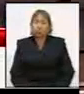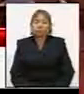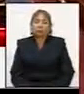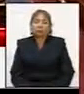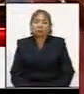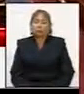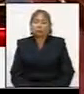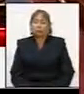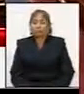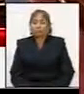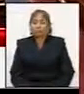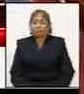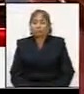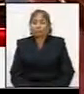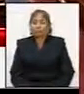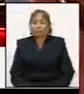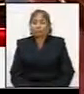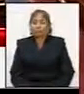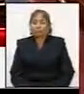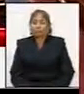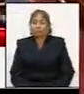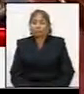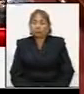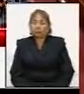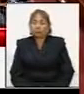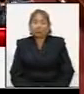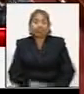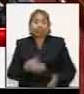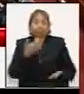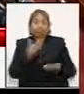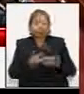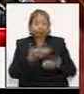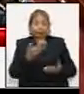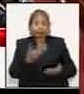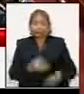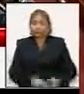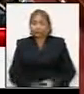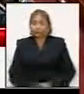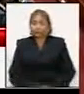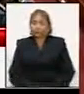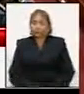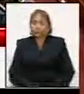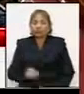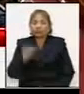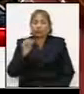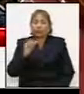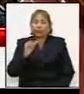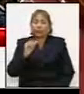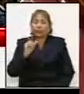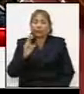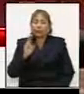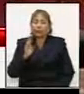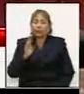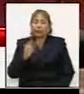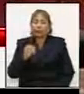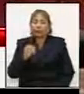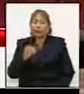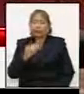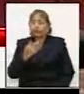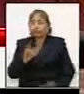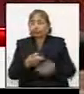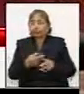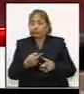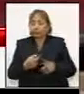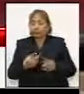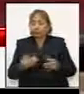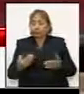Pariona. Muchas gracias, congresista Gilmonio. Presidenta, desde la